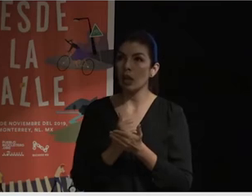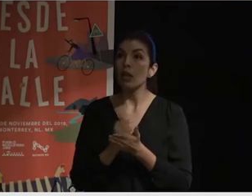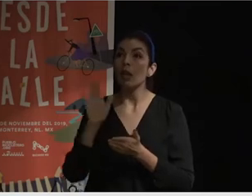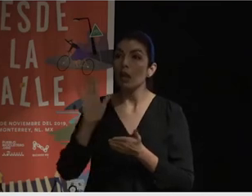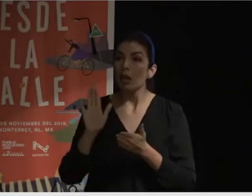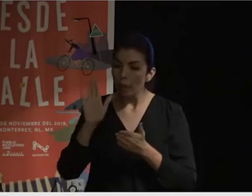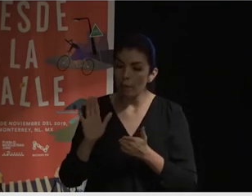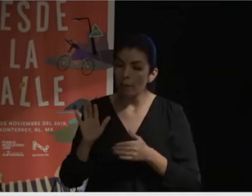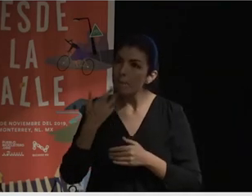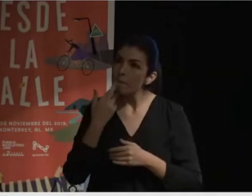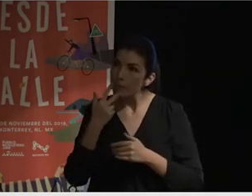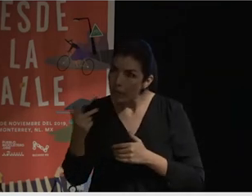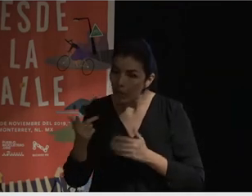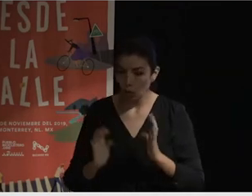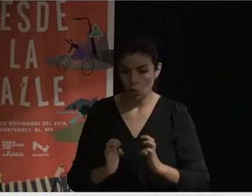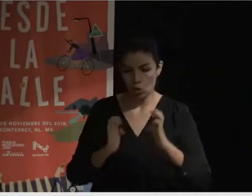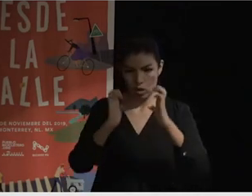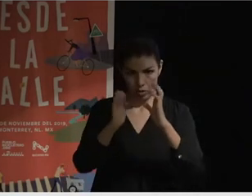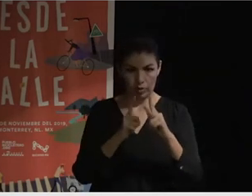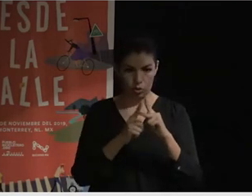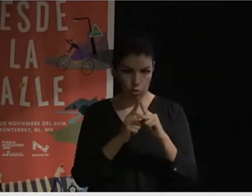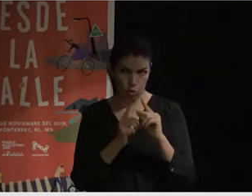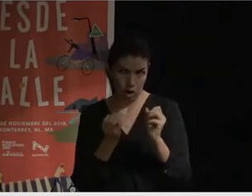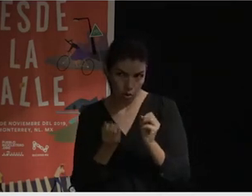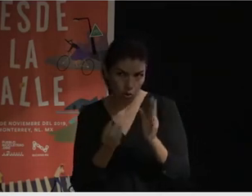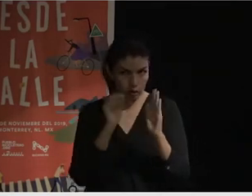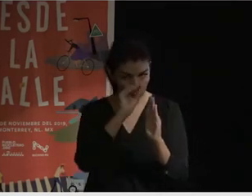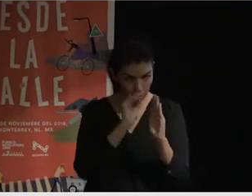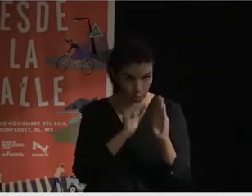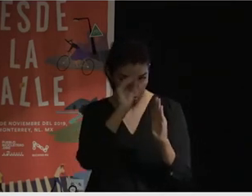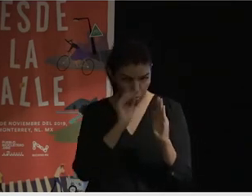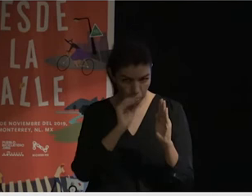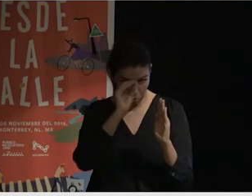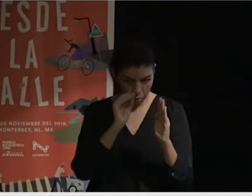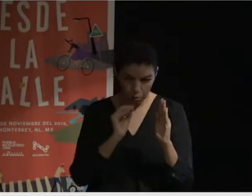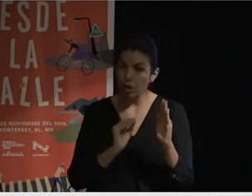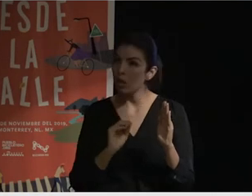llenar los huecos urbanos y demás, pero ¿cómo lograr que eso no se vuelva gentrificación?